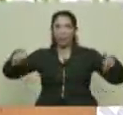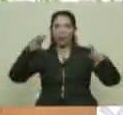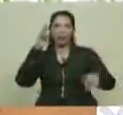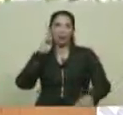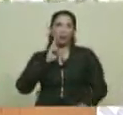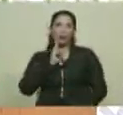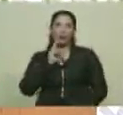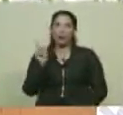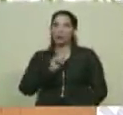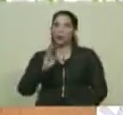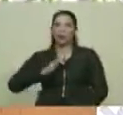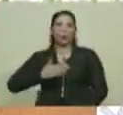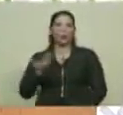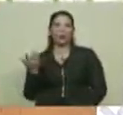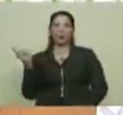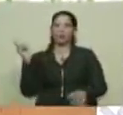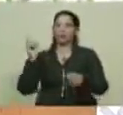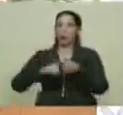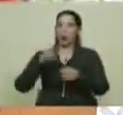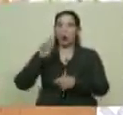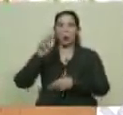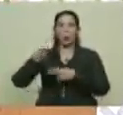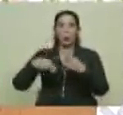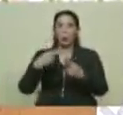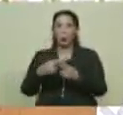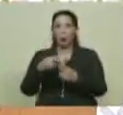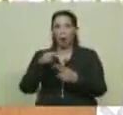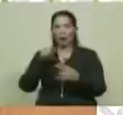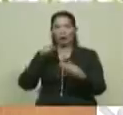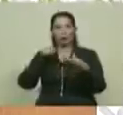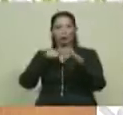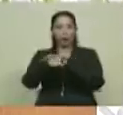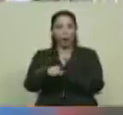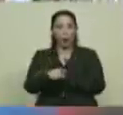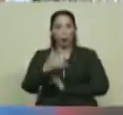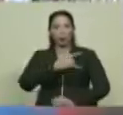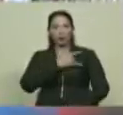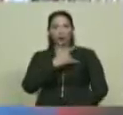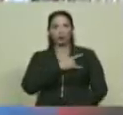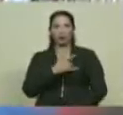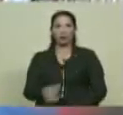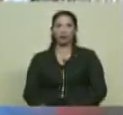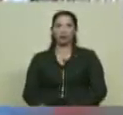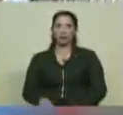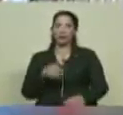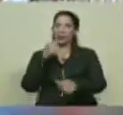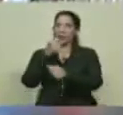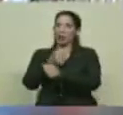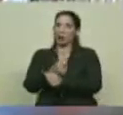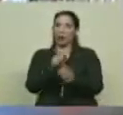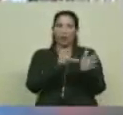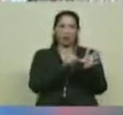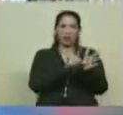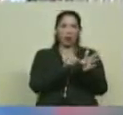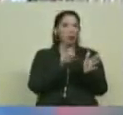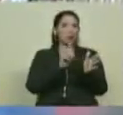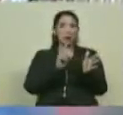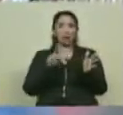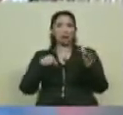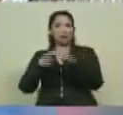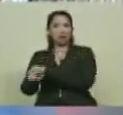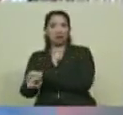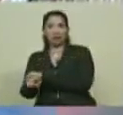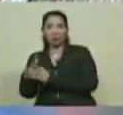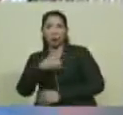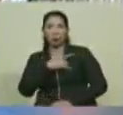habían podido jamás y nunca tener acceso a una universidad. Se graduaron de bachilleres y no tenían acceso a la universidad. No existía